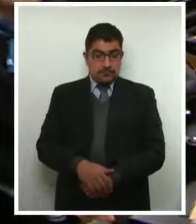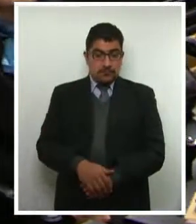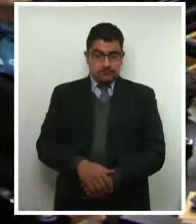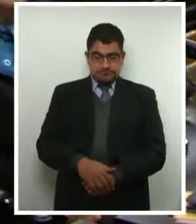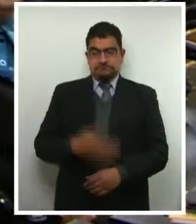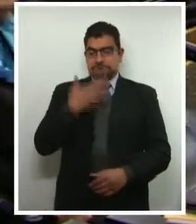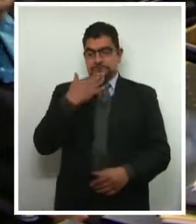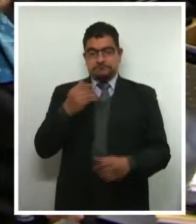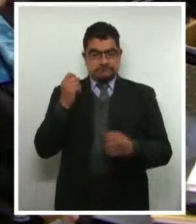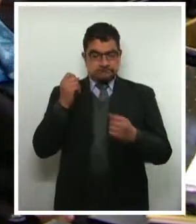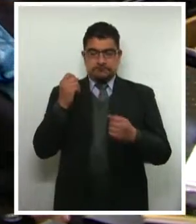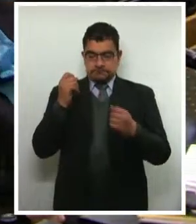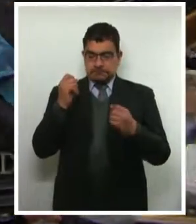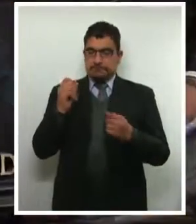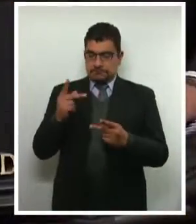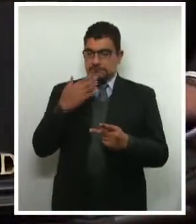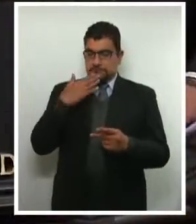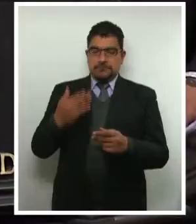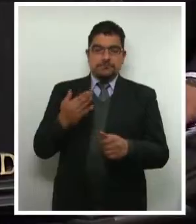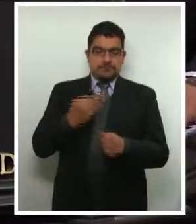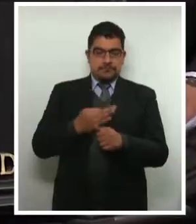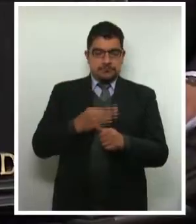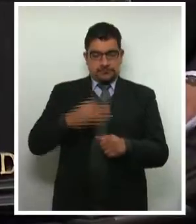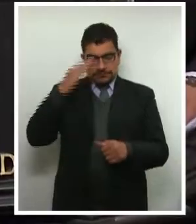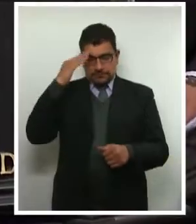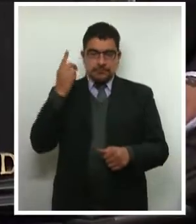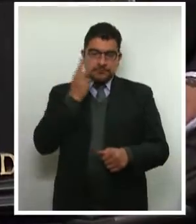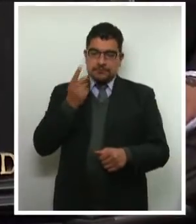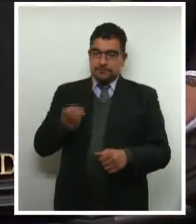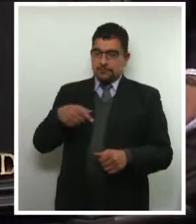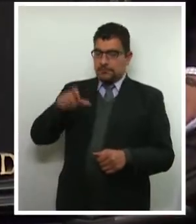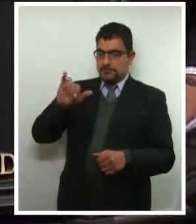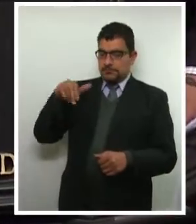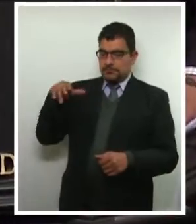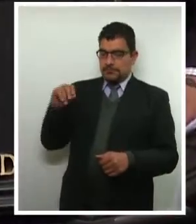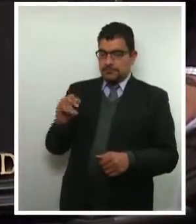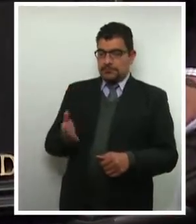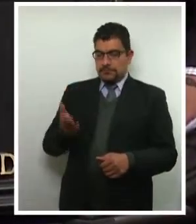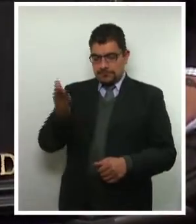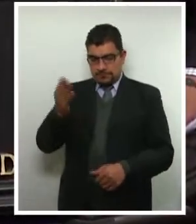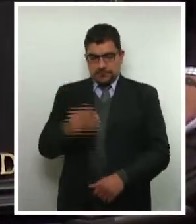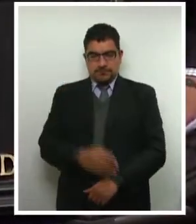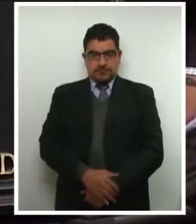Muy bien. Señor presidente, diputado Quijano.